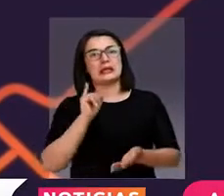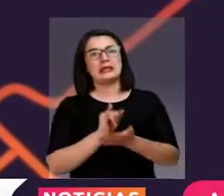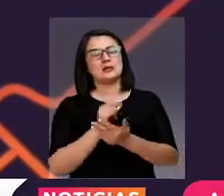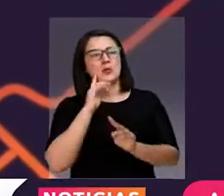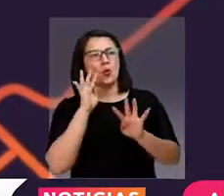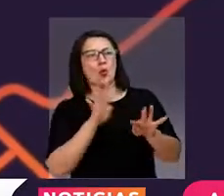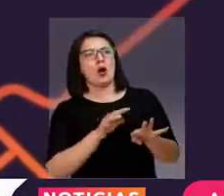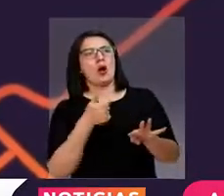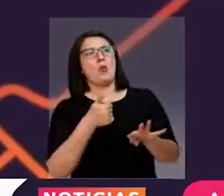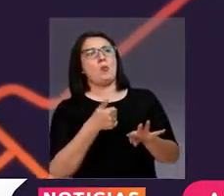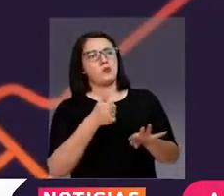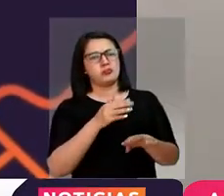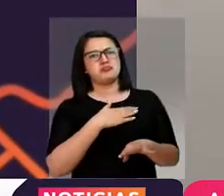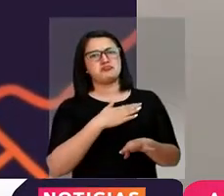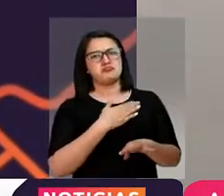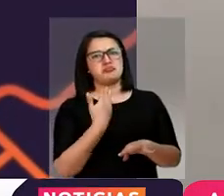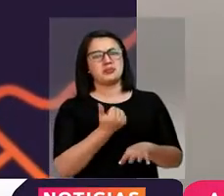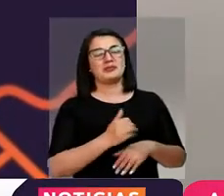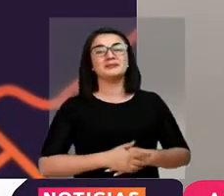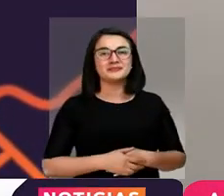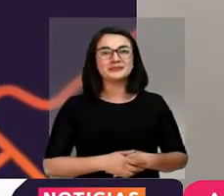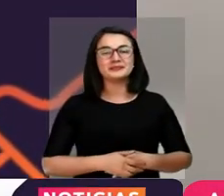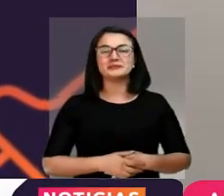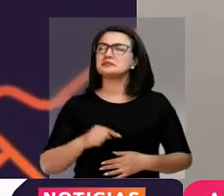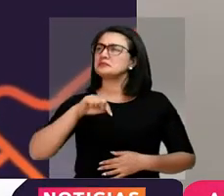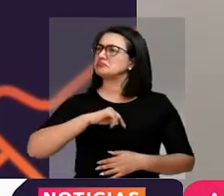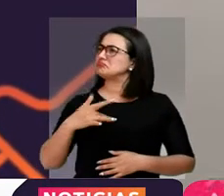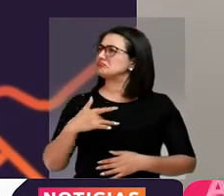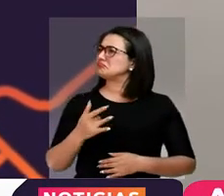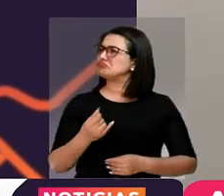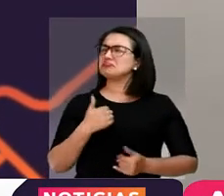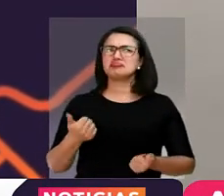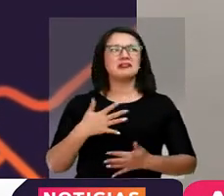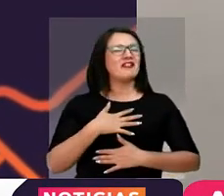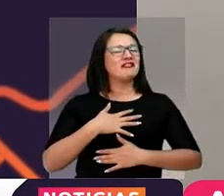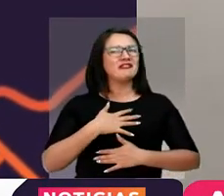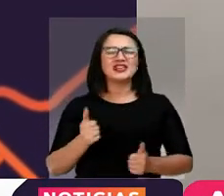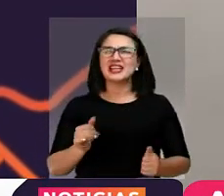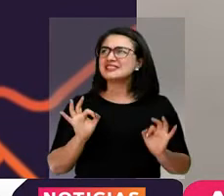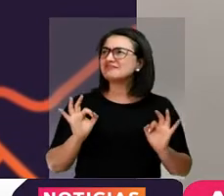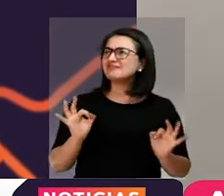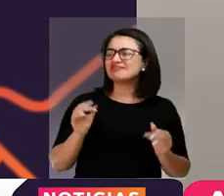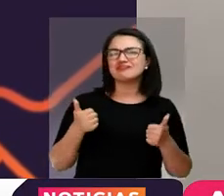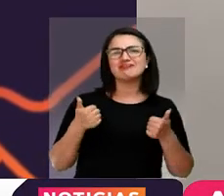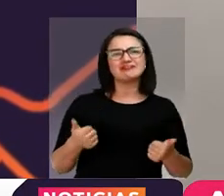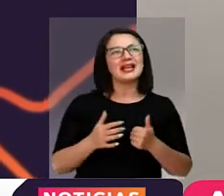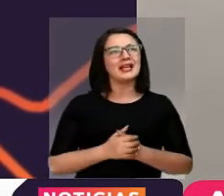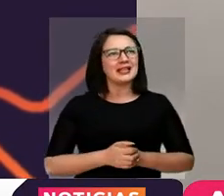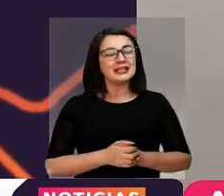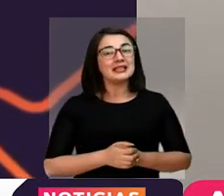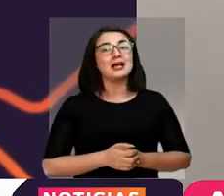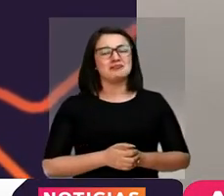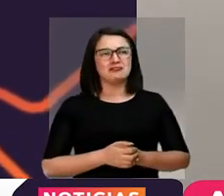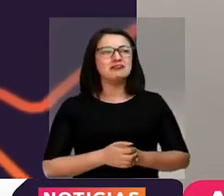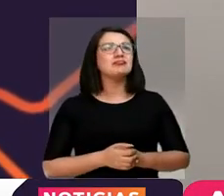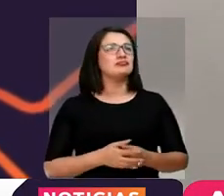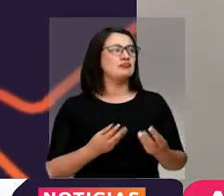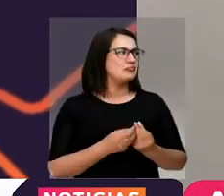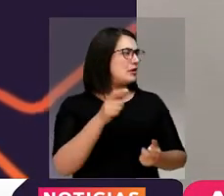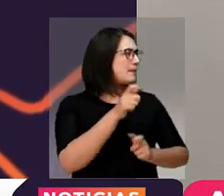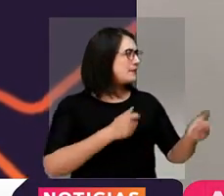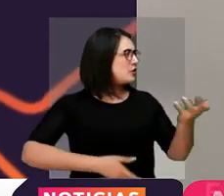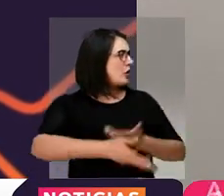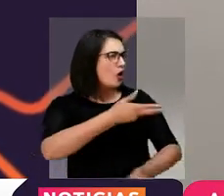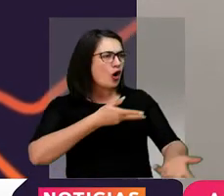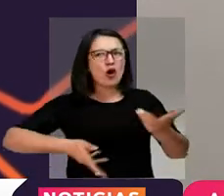mejores. Me sentí demasiado feliz y pues digamos que el poder compartir con todas las personas